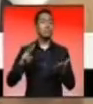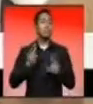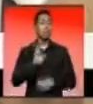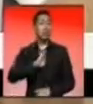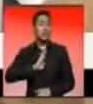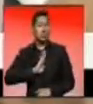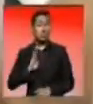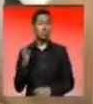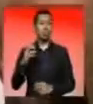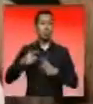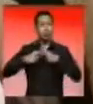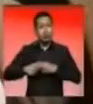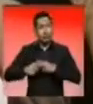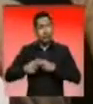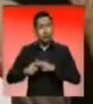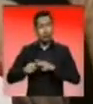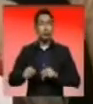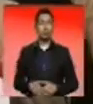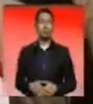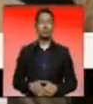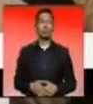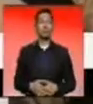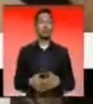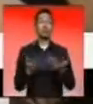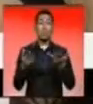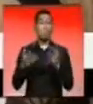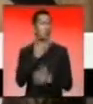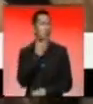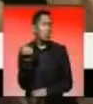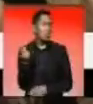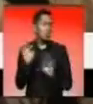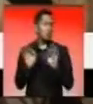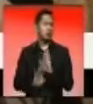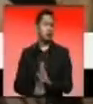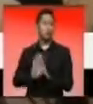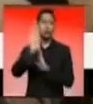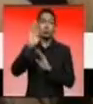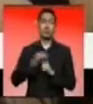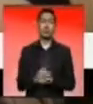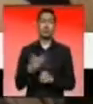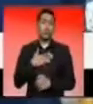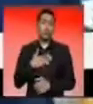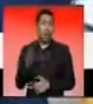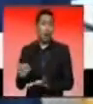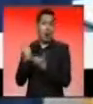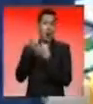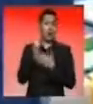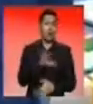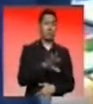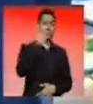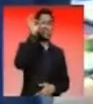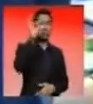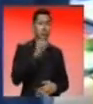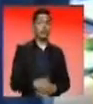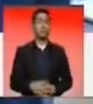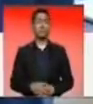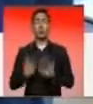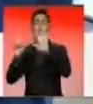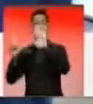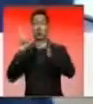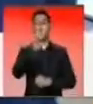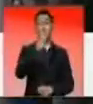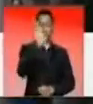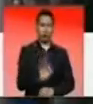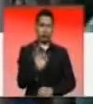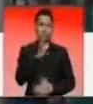la robótica. Te guían para mejorar, si quieres, te ayudan a elegir, mejor dicho. El 72% de